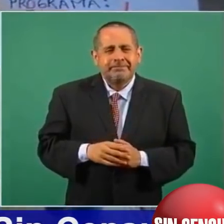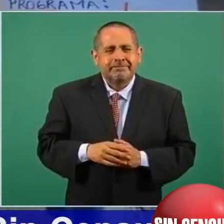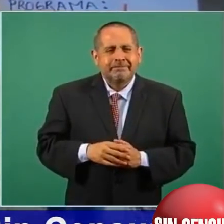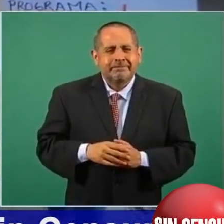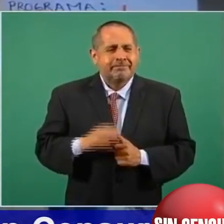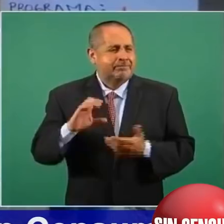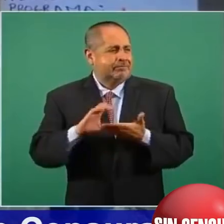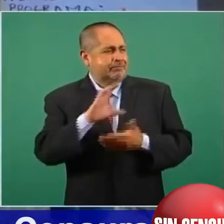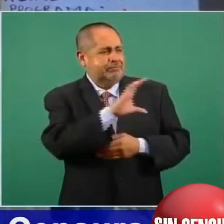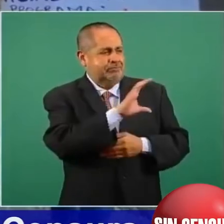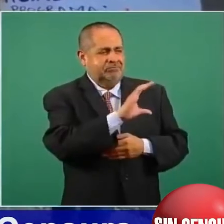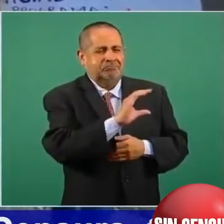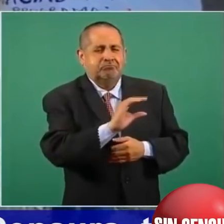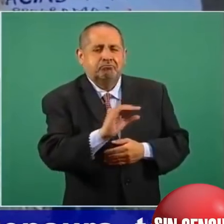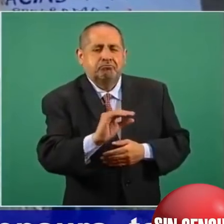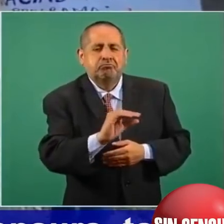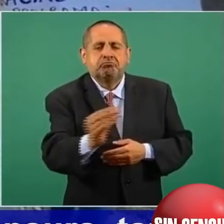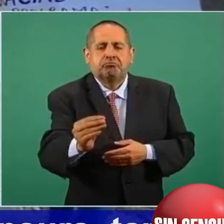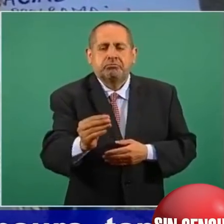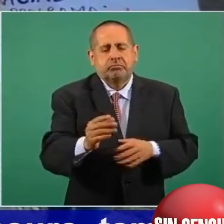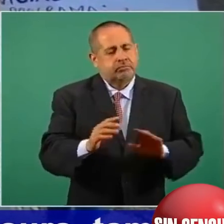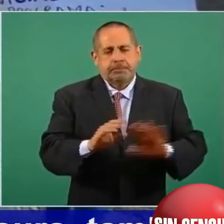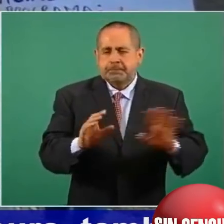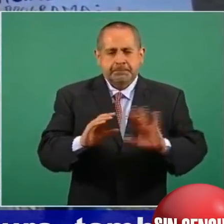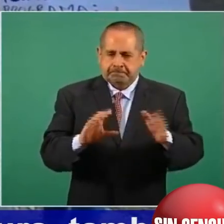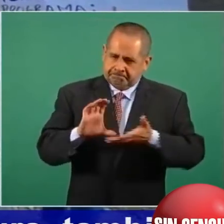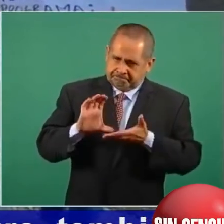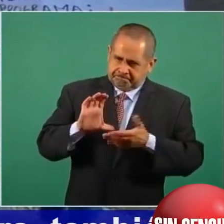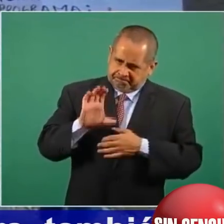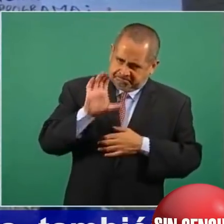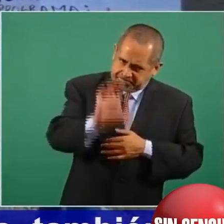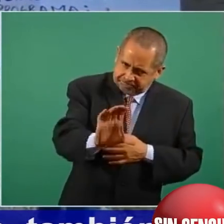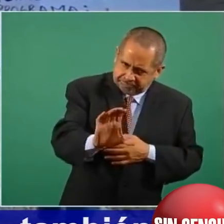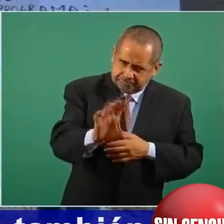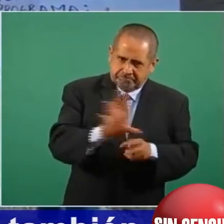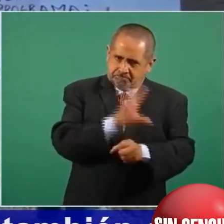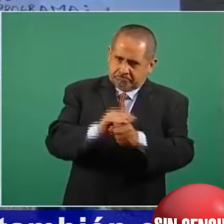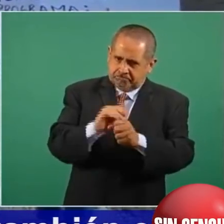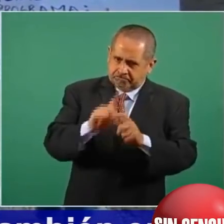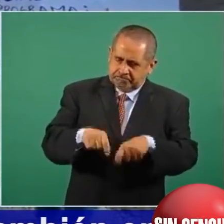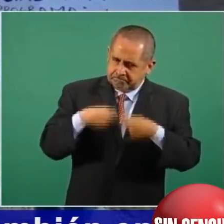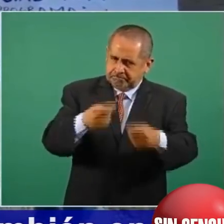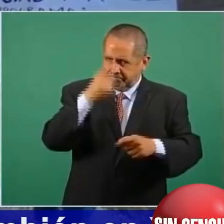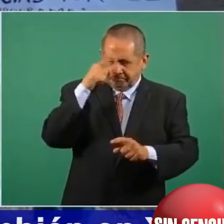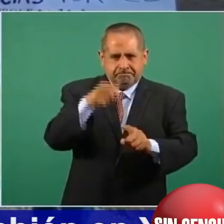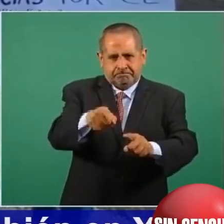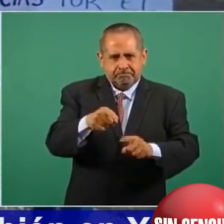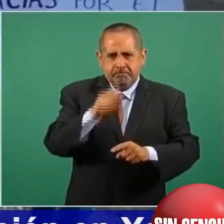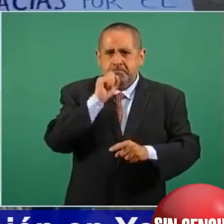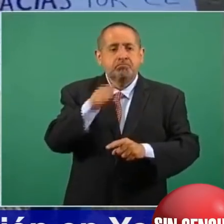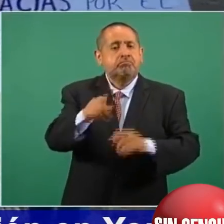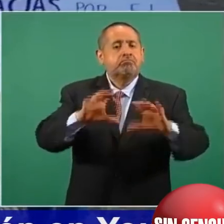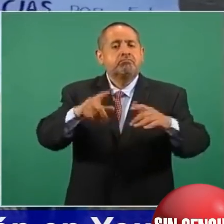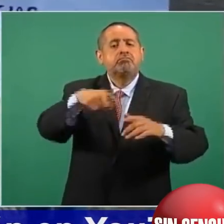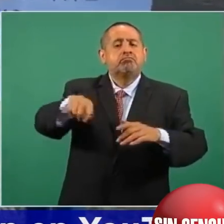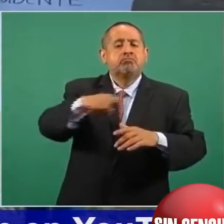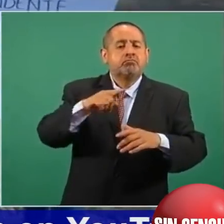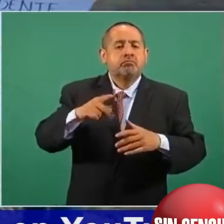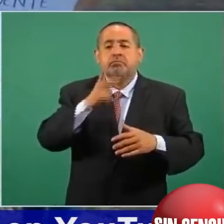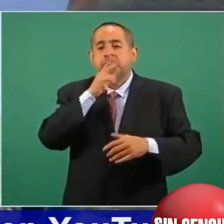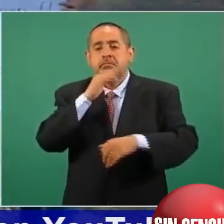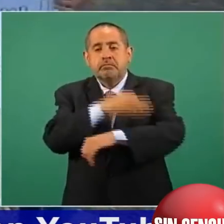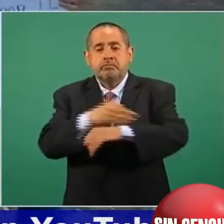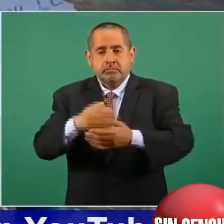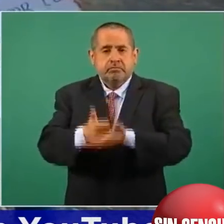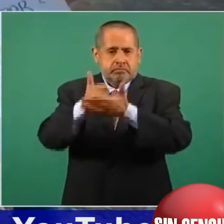muy disminuido, o sea, y aquí es completo, y la misma comunidad, yo creo que los padres de familia